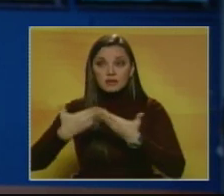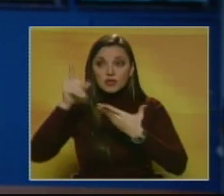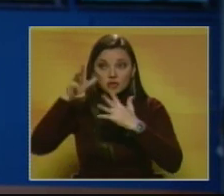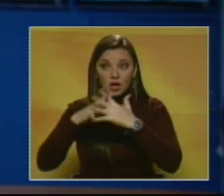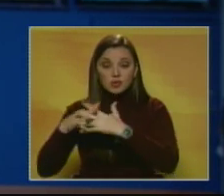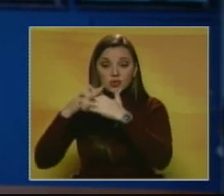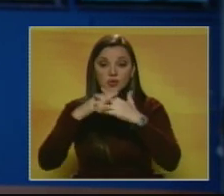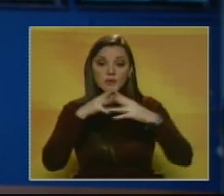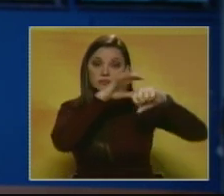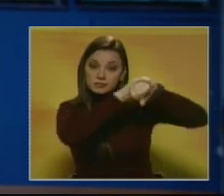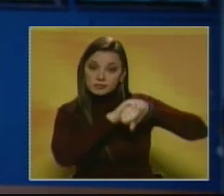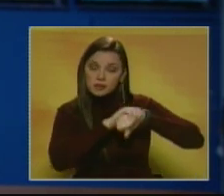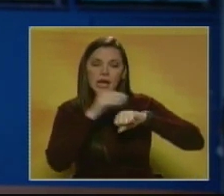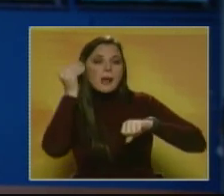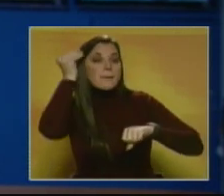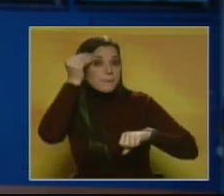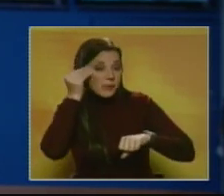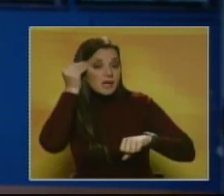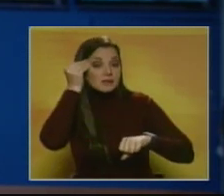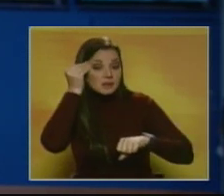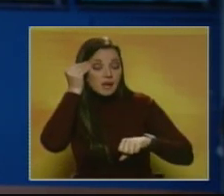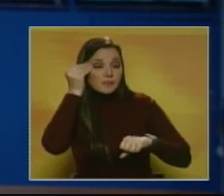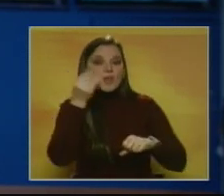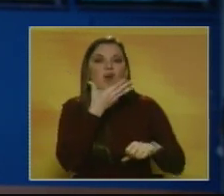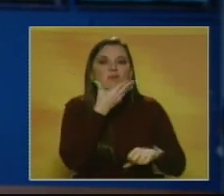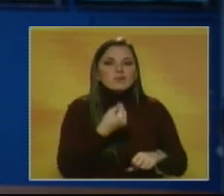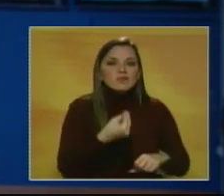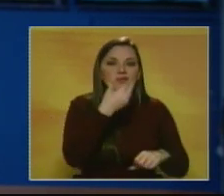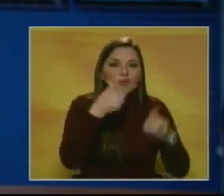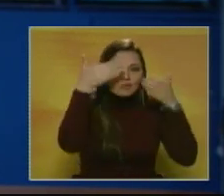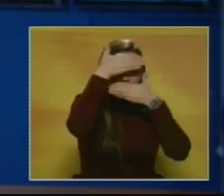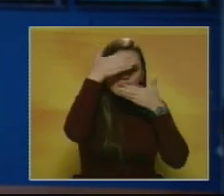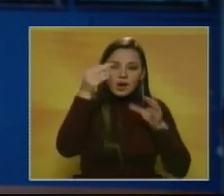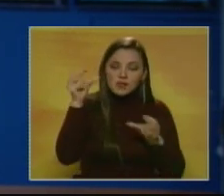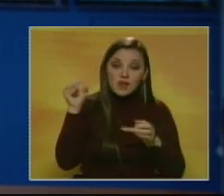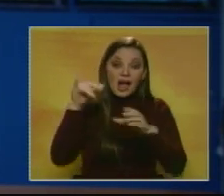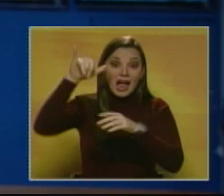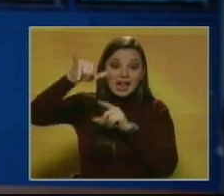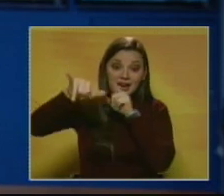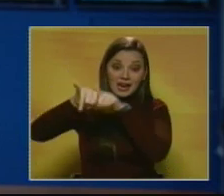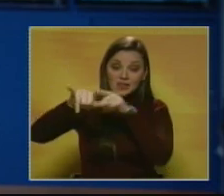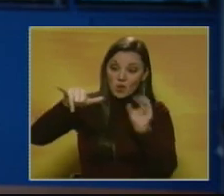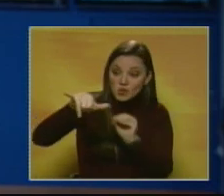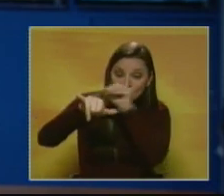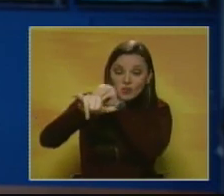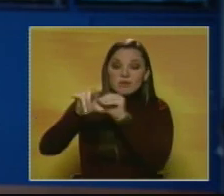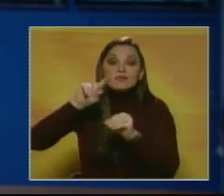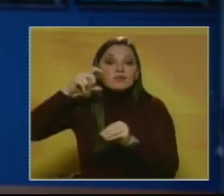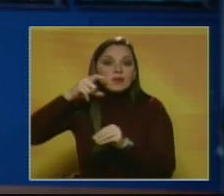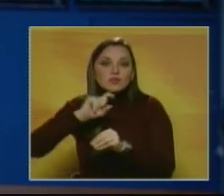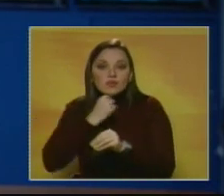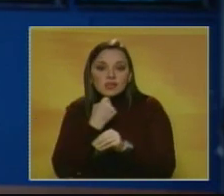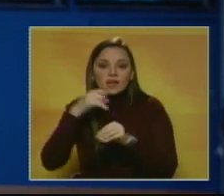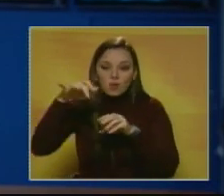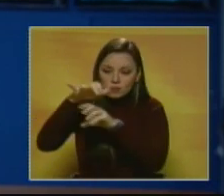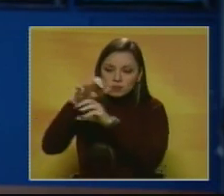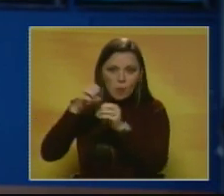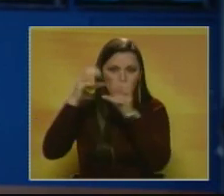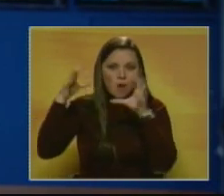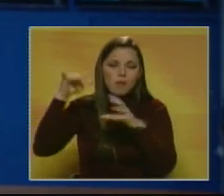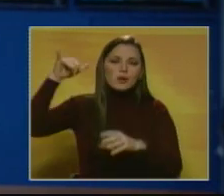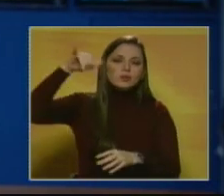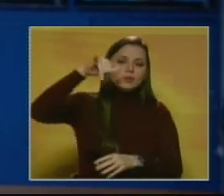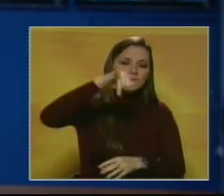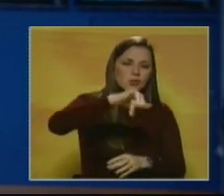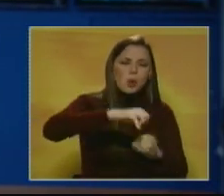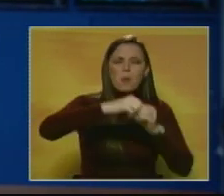Reino Unido presumen que una bomba colocada por el Estado Islámico hizo estallar en pleno vuelo al avión ruso siniestrado en la península egipcia de Sinaí